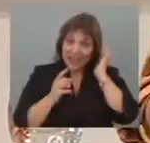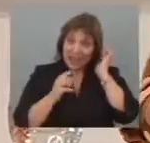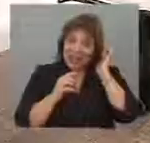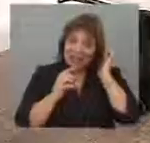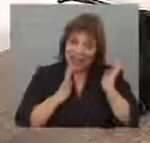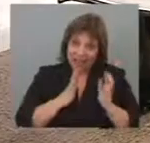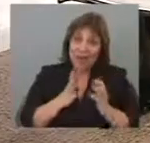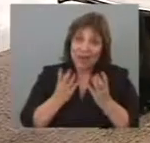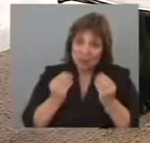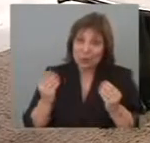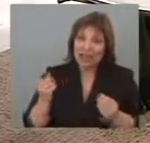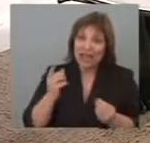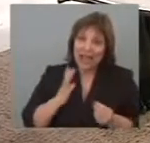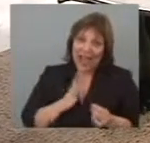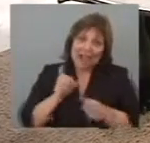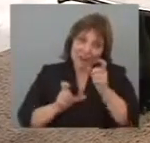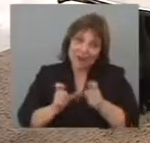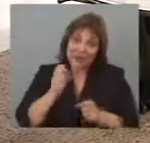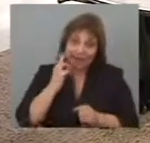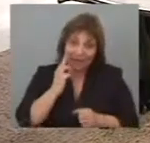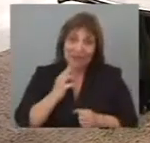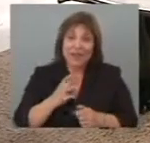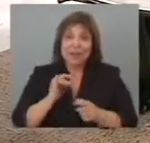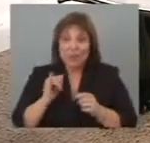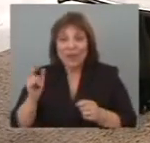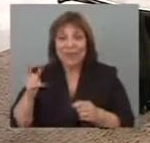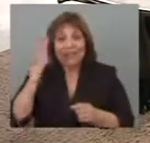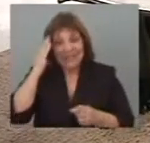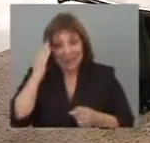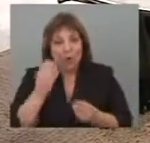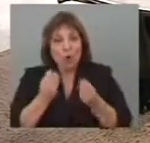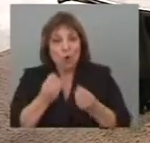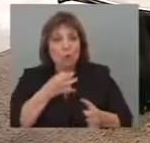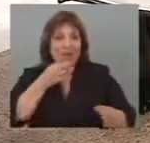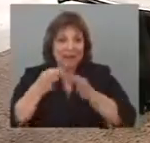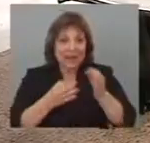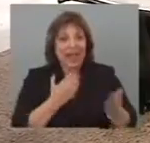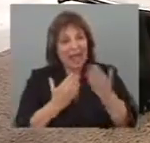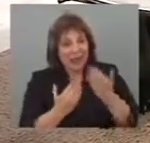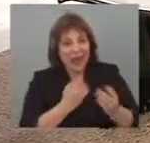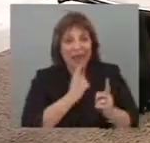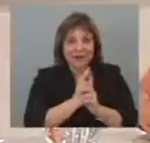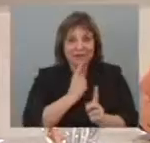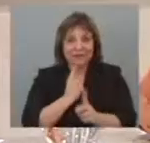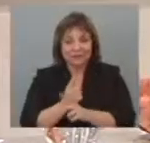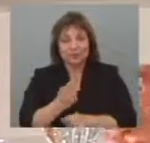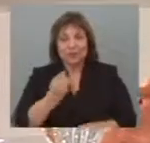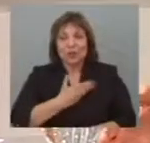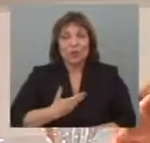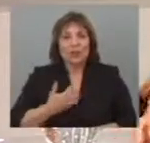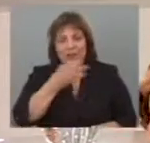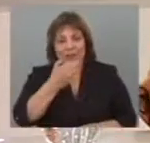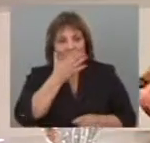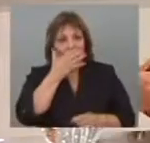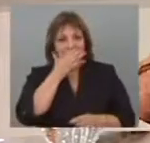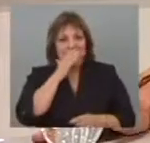y que nos encontramos, pudieran manejar estos temas y pudieran hablar con los chicos. Porque una de las cosas que nos decían los docentes,